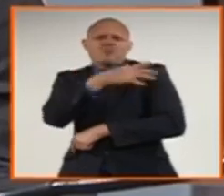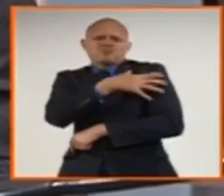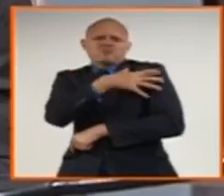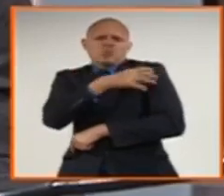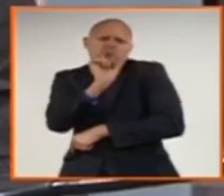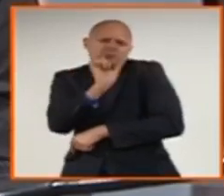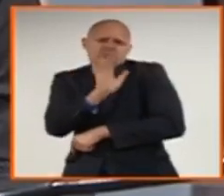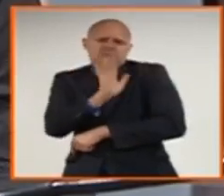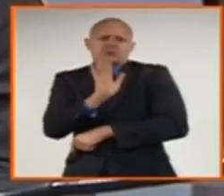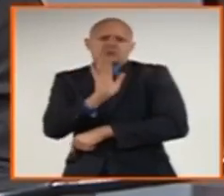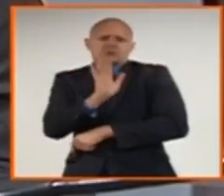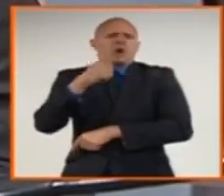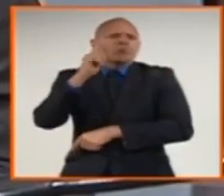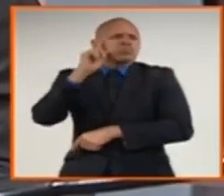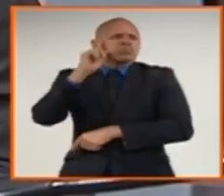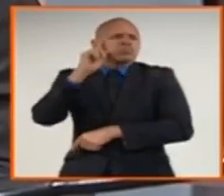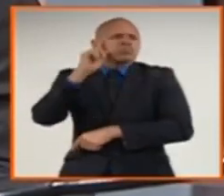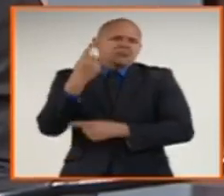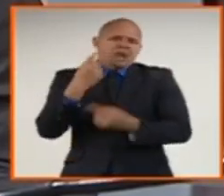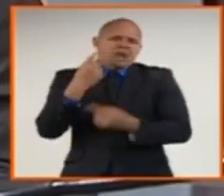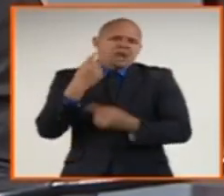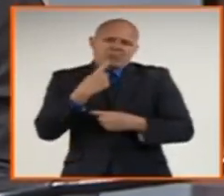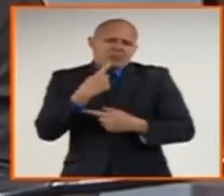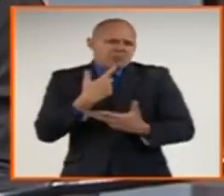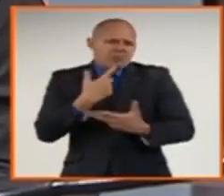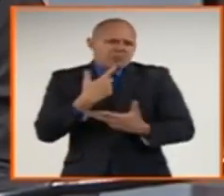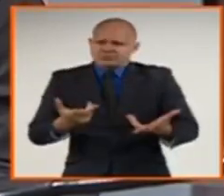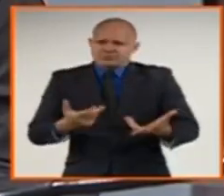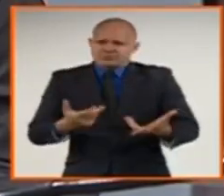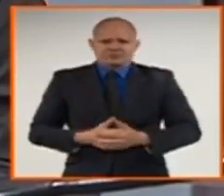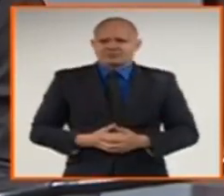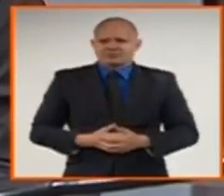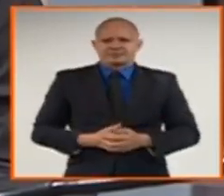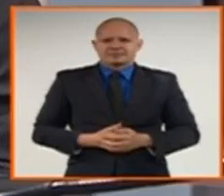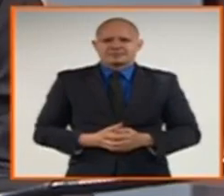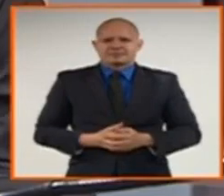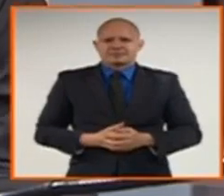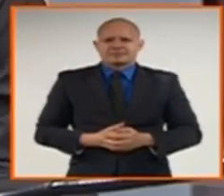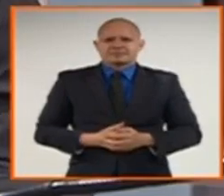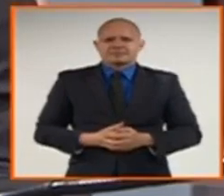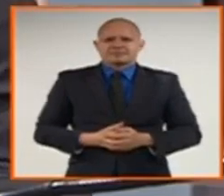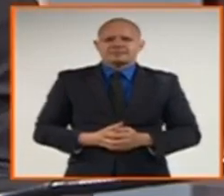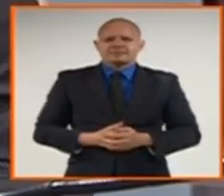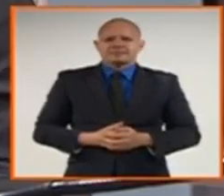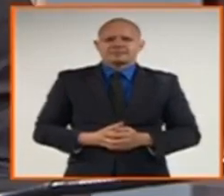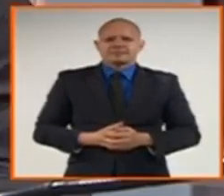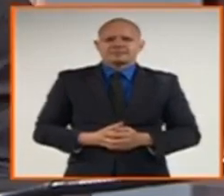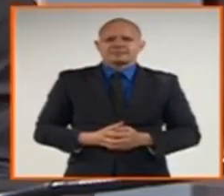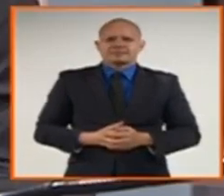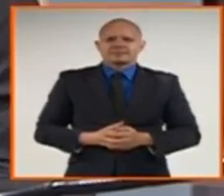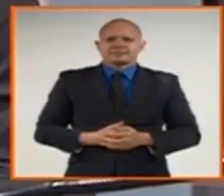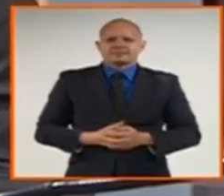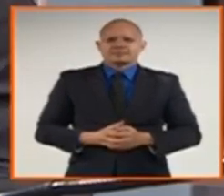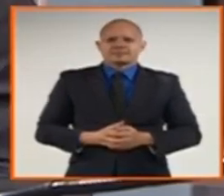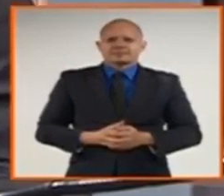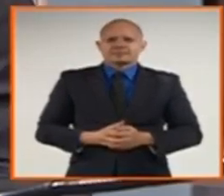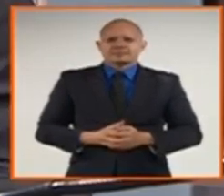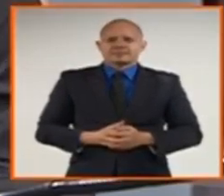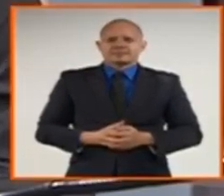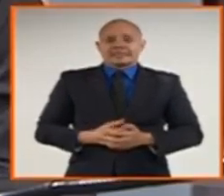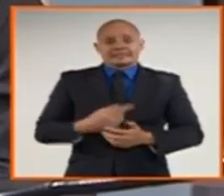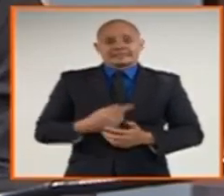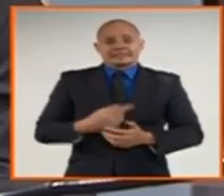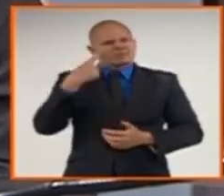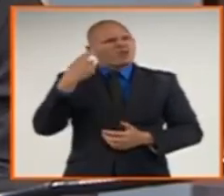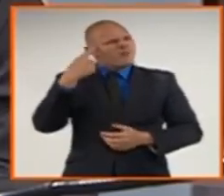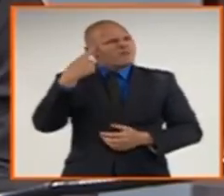vacunación, sobre todo locales, o sea, efectos adversos sobre todo locales. Y estamos hablando de que eso ningún otro país del mundo lo pudo